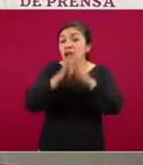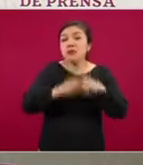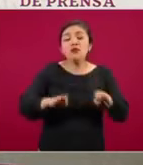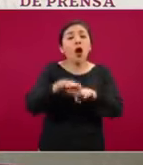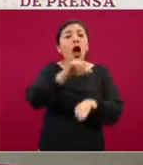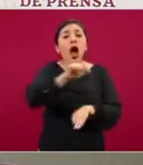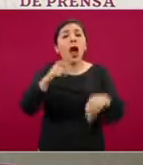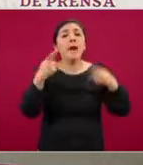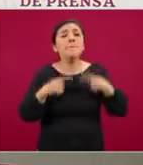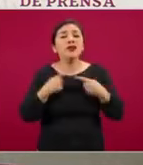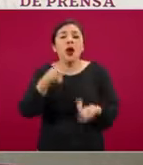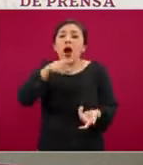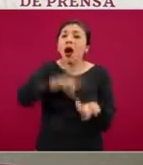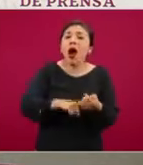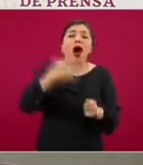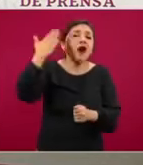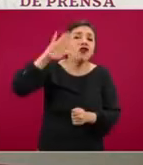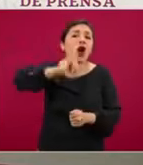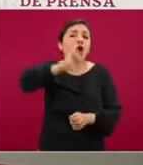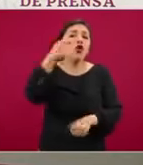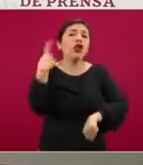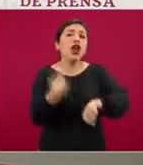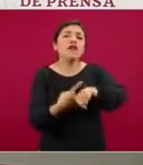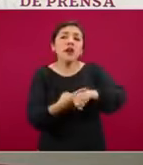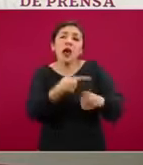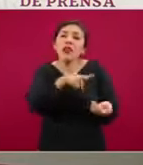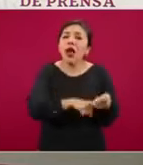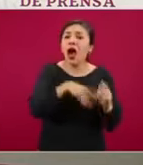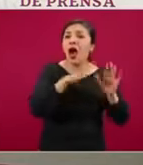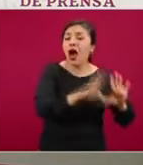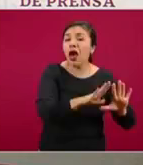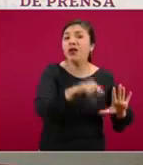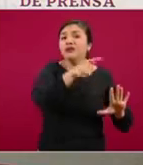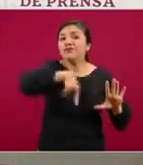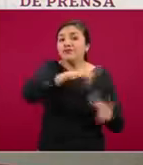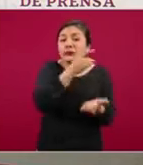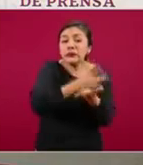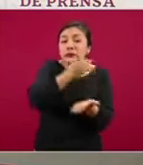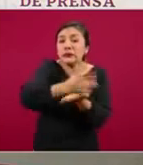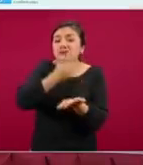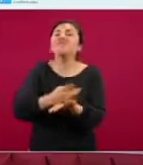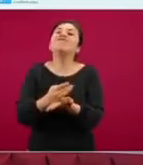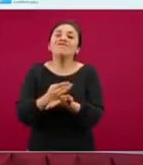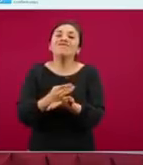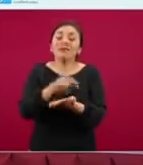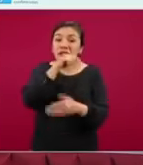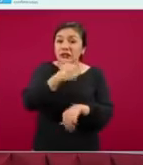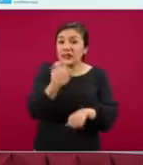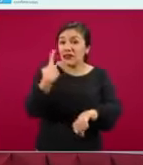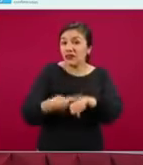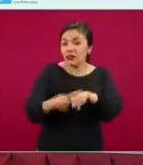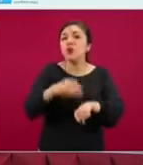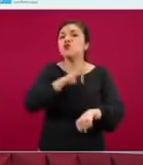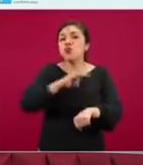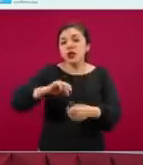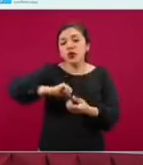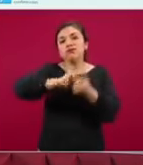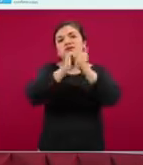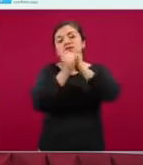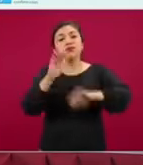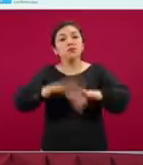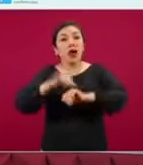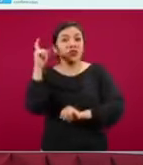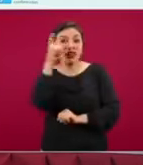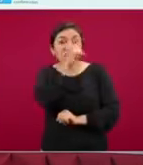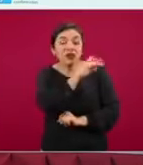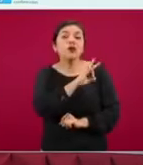en las personas con factores de riesgo, con comorbilidades ya identificadas, y que es una enfermedad que se puede complicar al punto